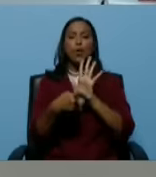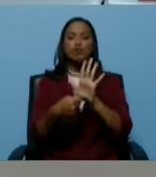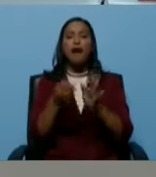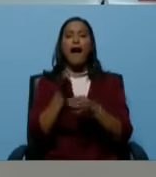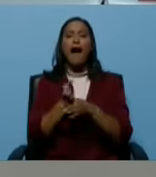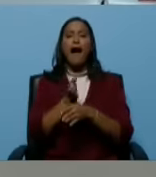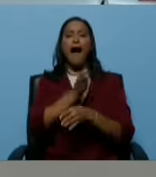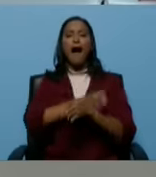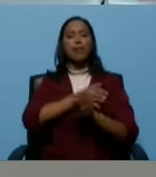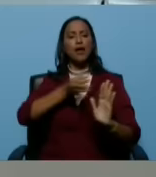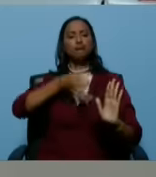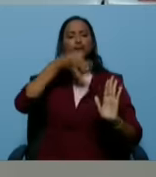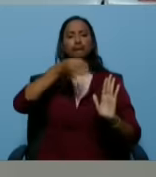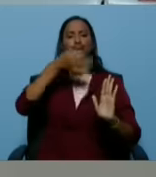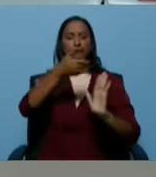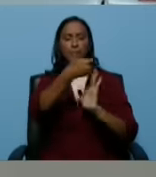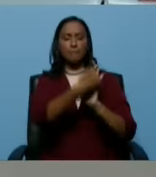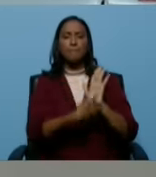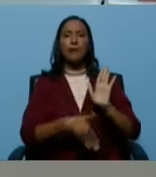a lo que fue el Carmonazo.